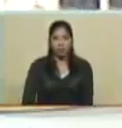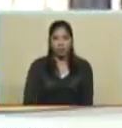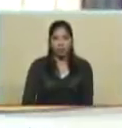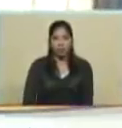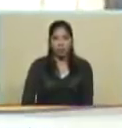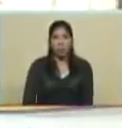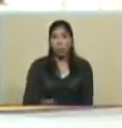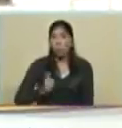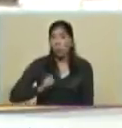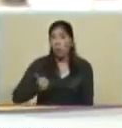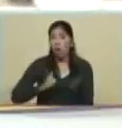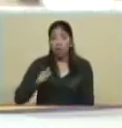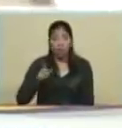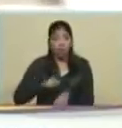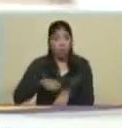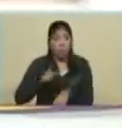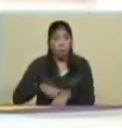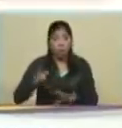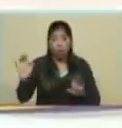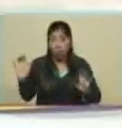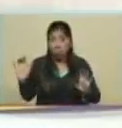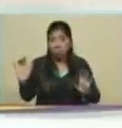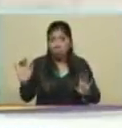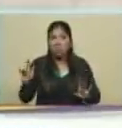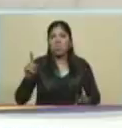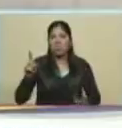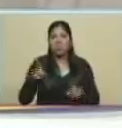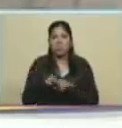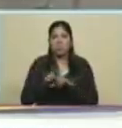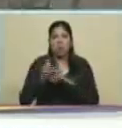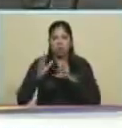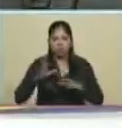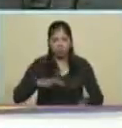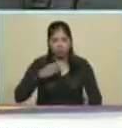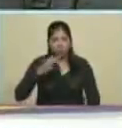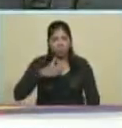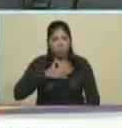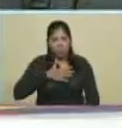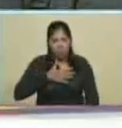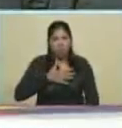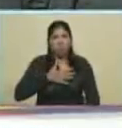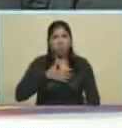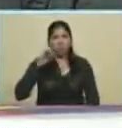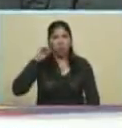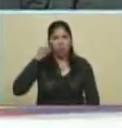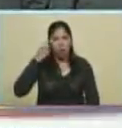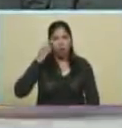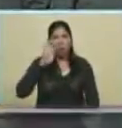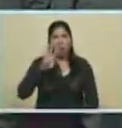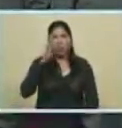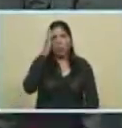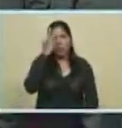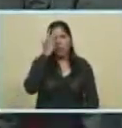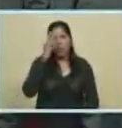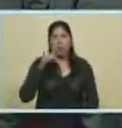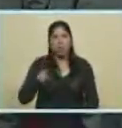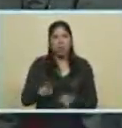En cualquier momento, y ese es el espíritu del 4 de febrero, es un espíritu de coraje,